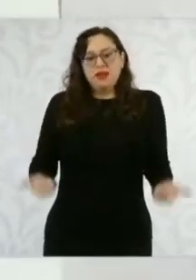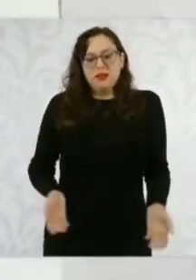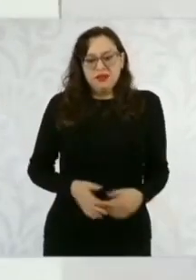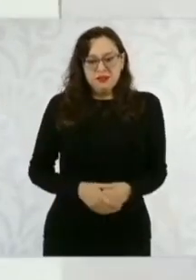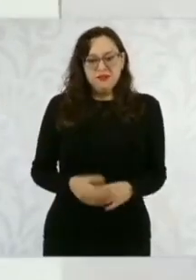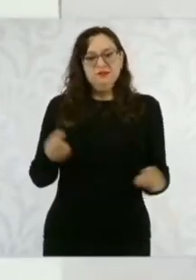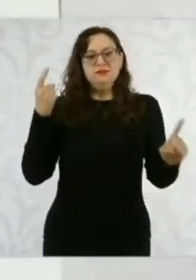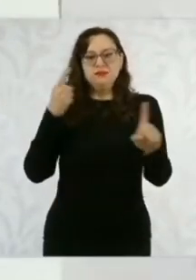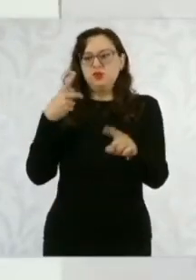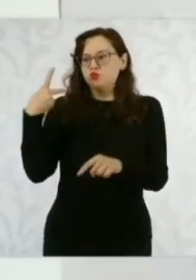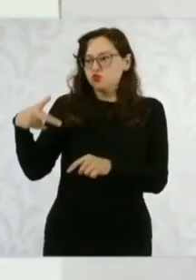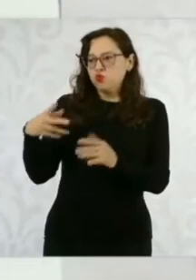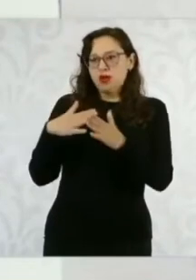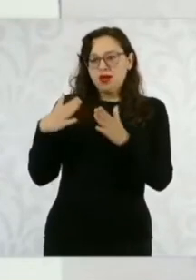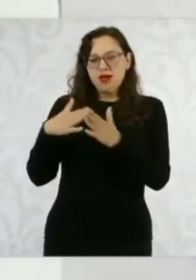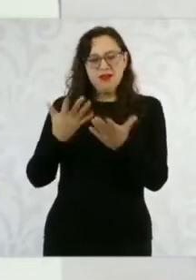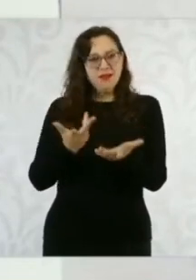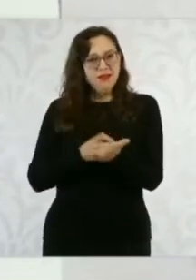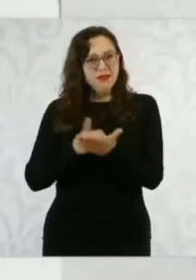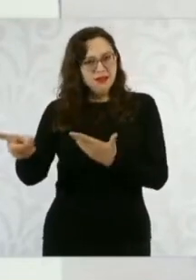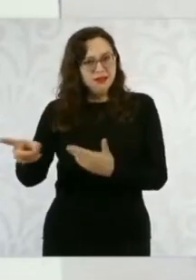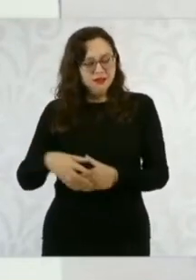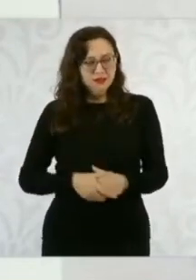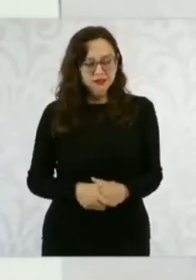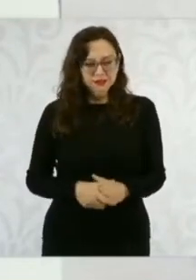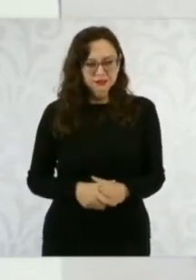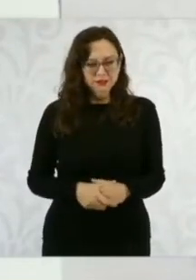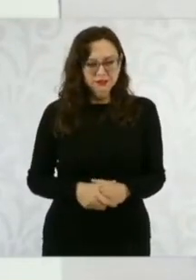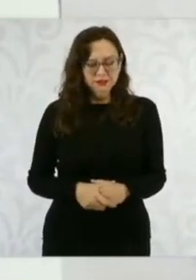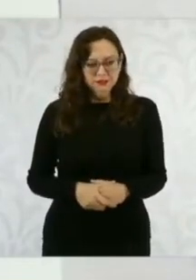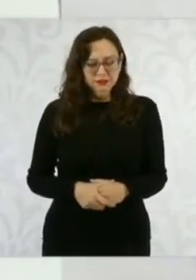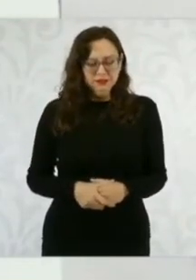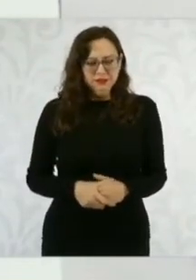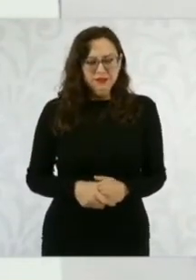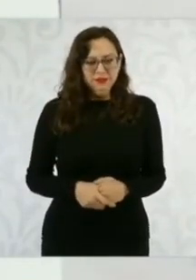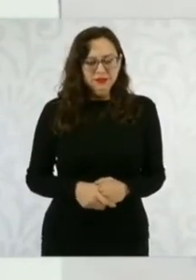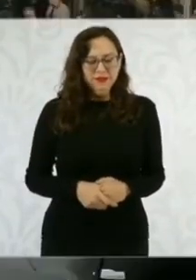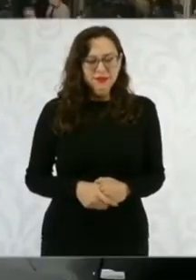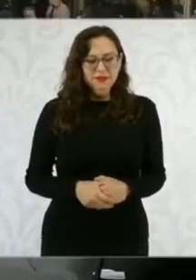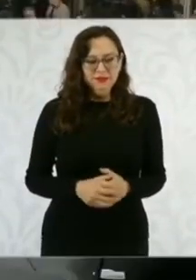Infonavit, el derecho a la vivienda. Entonces,